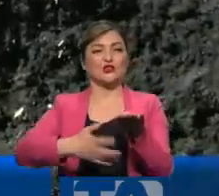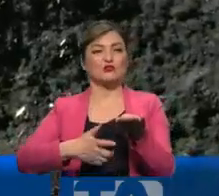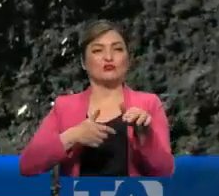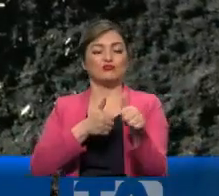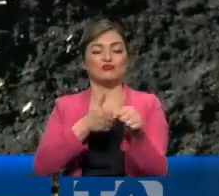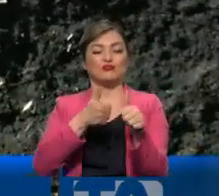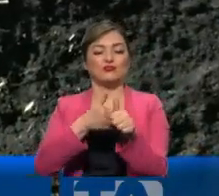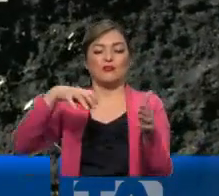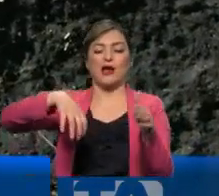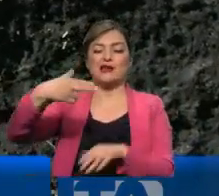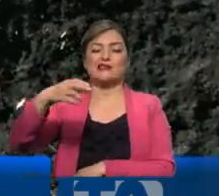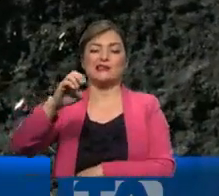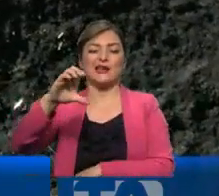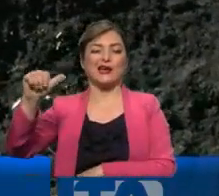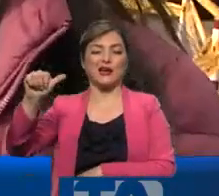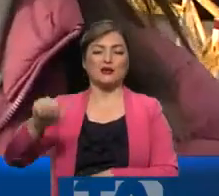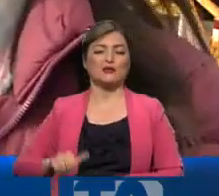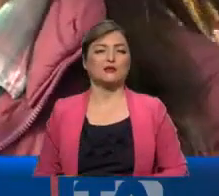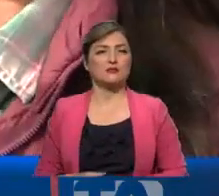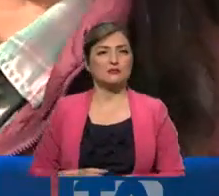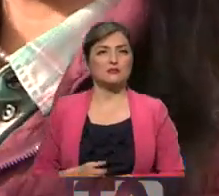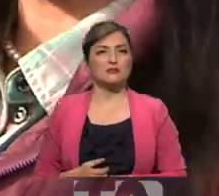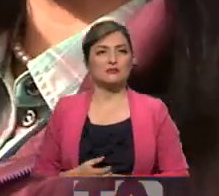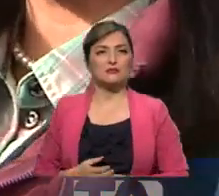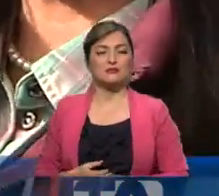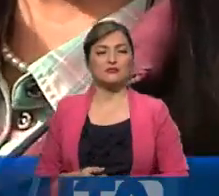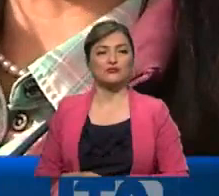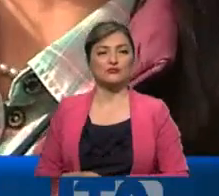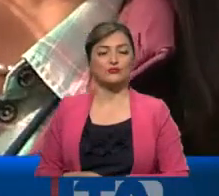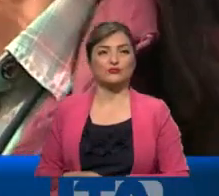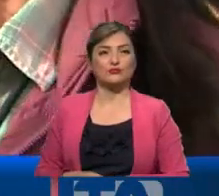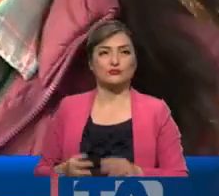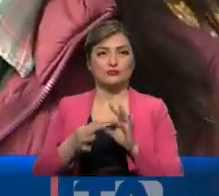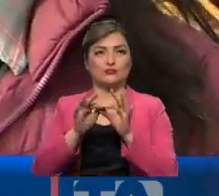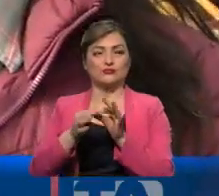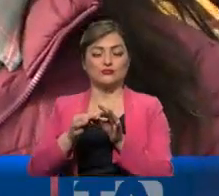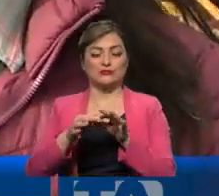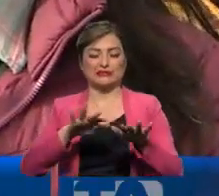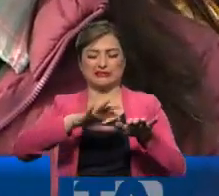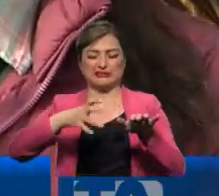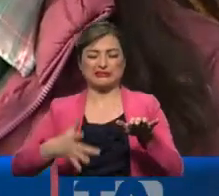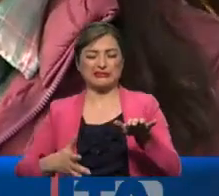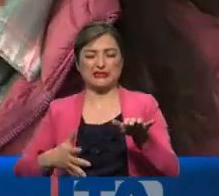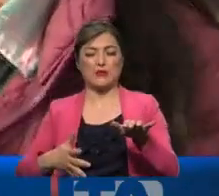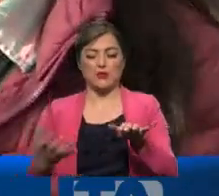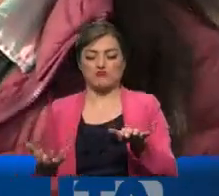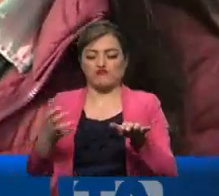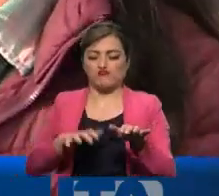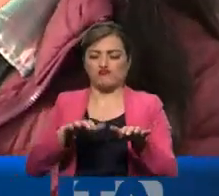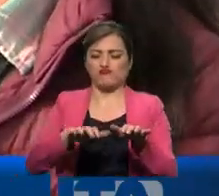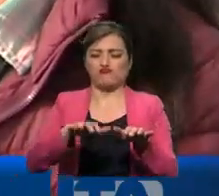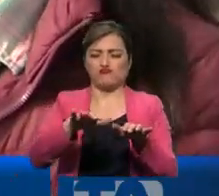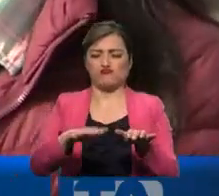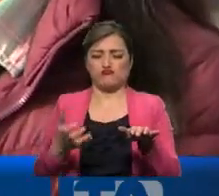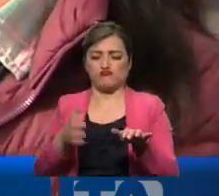altura de la parroquia de checa al oriente de quito vamos de realizar una estabilización del talud para ponerle en marcha lo que sí